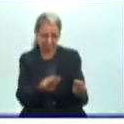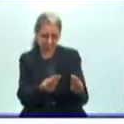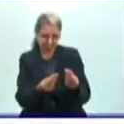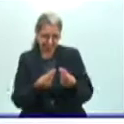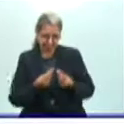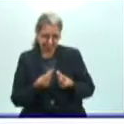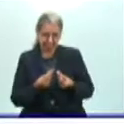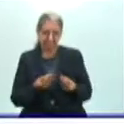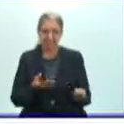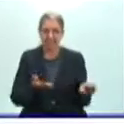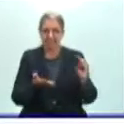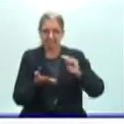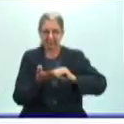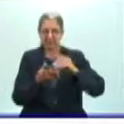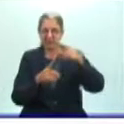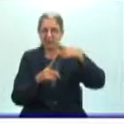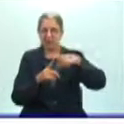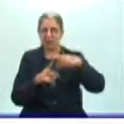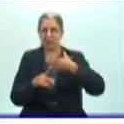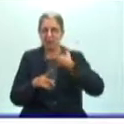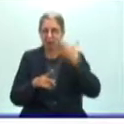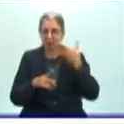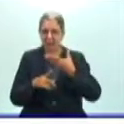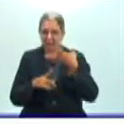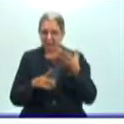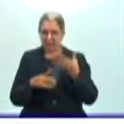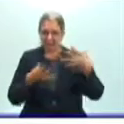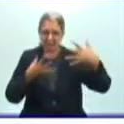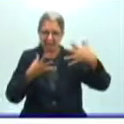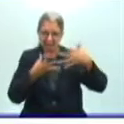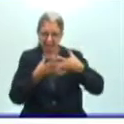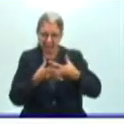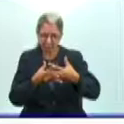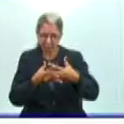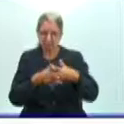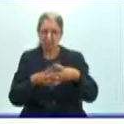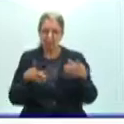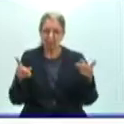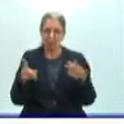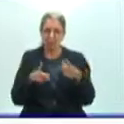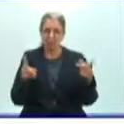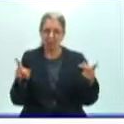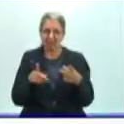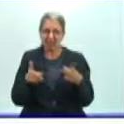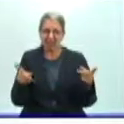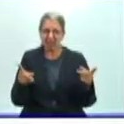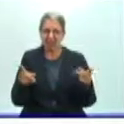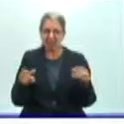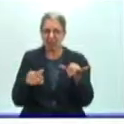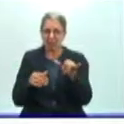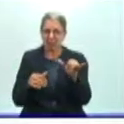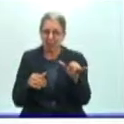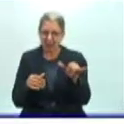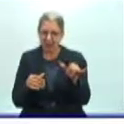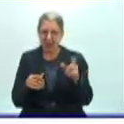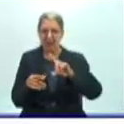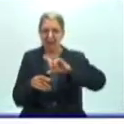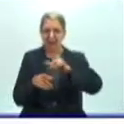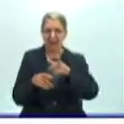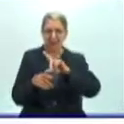aplicado un teorema que ya estudiamos, la relación entre cuerdas iguales que le corresponden arcos